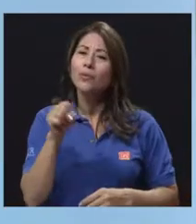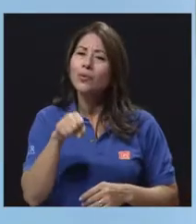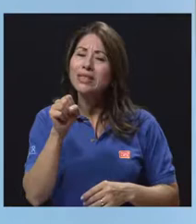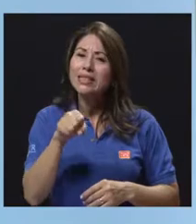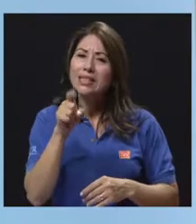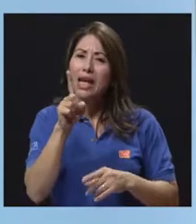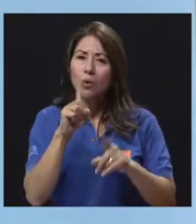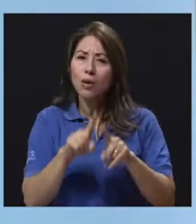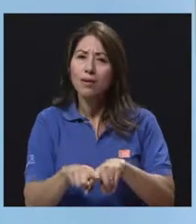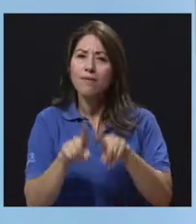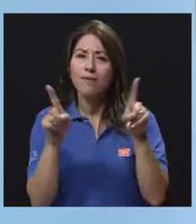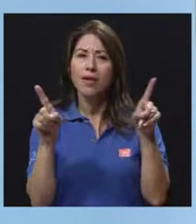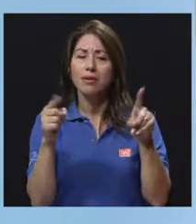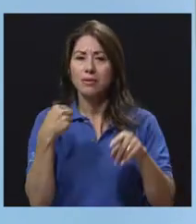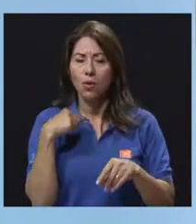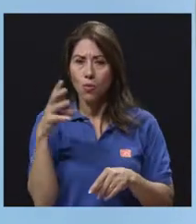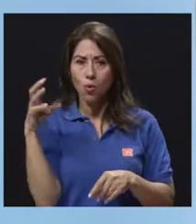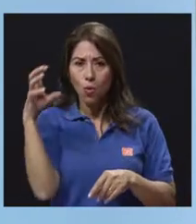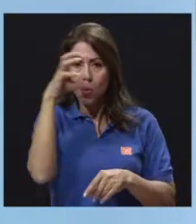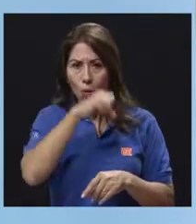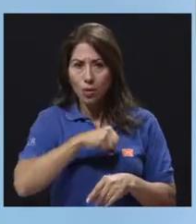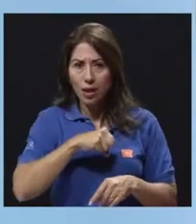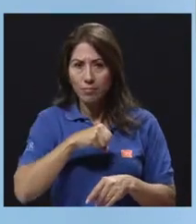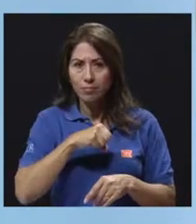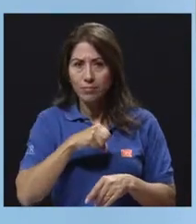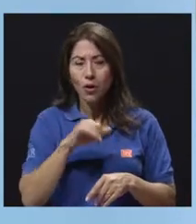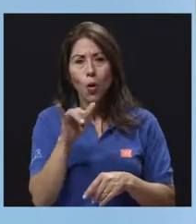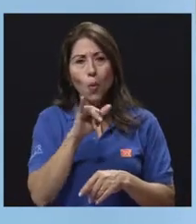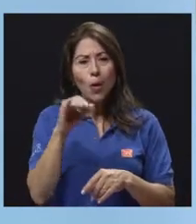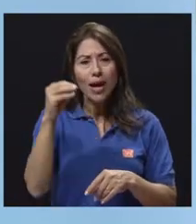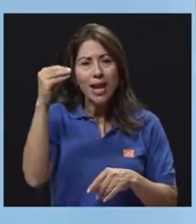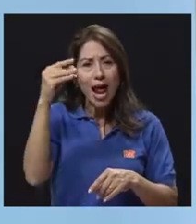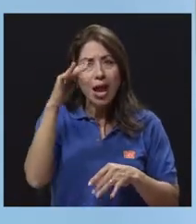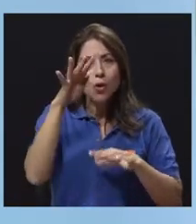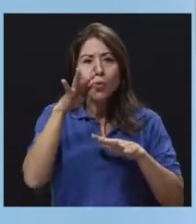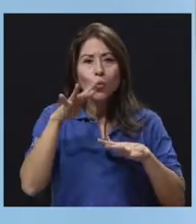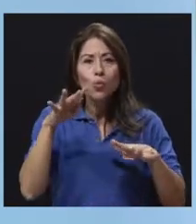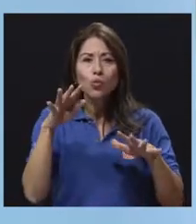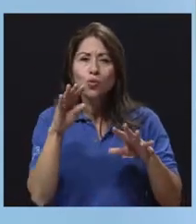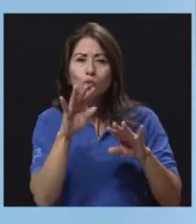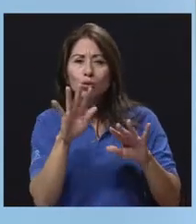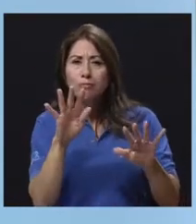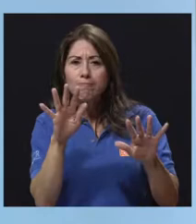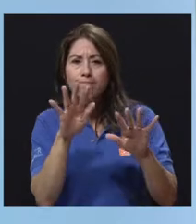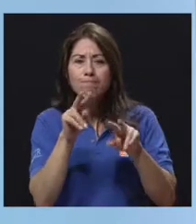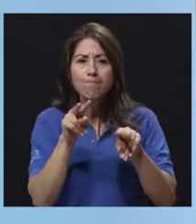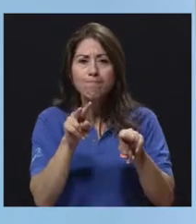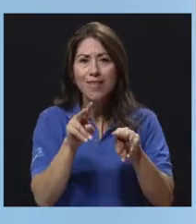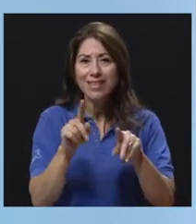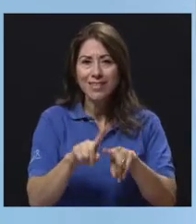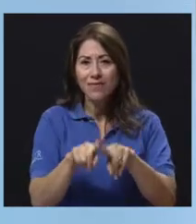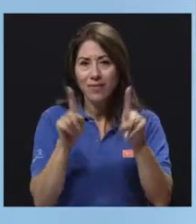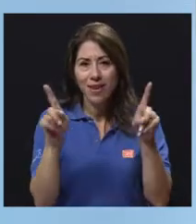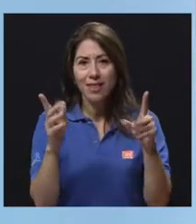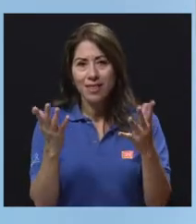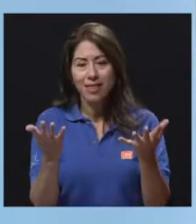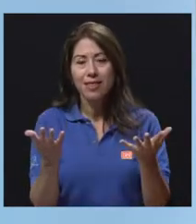una diferencia, uno lo nota, ¿verdad? Como la textura de la luz, digámoslo así, es diferente como